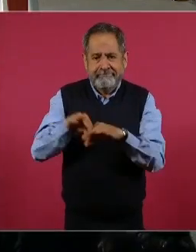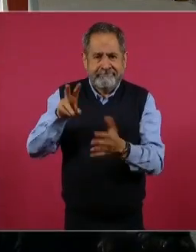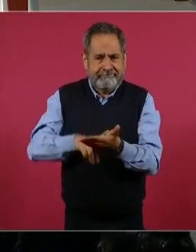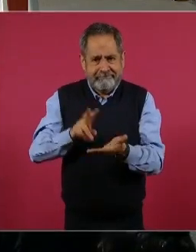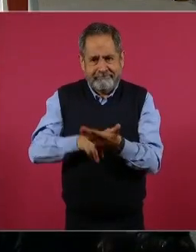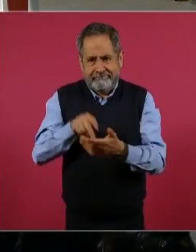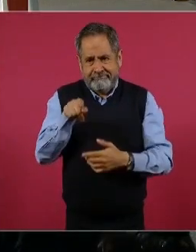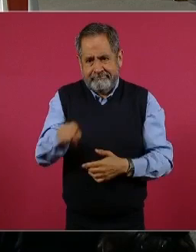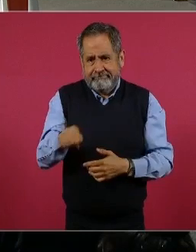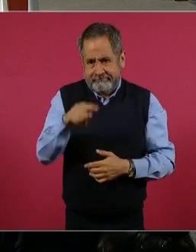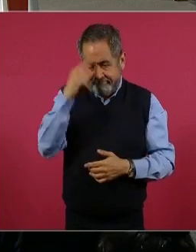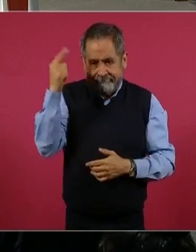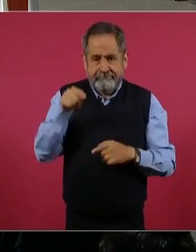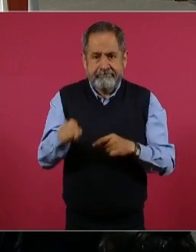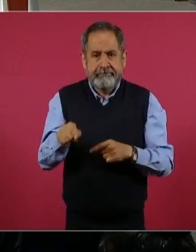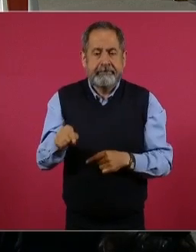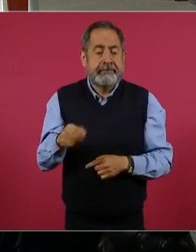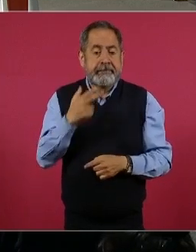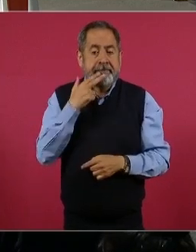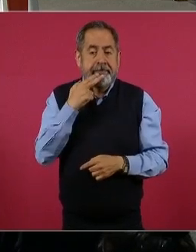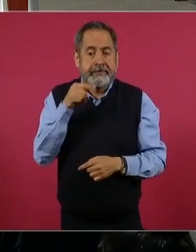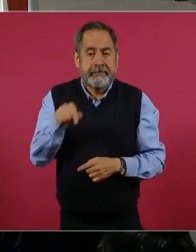importantísima, porque además